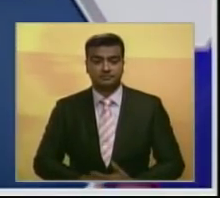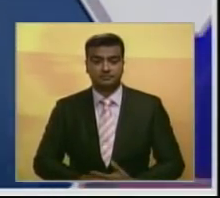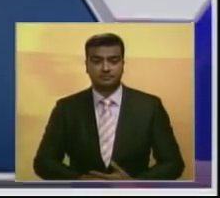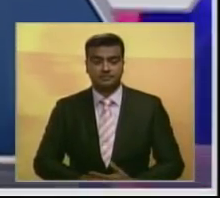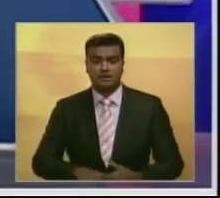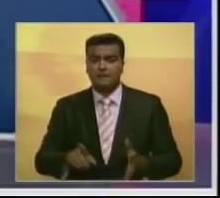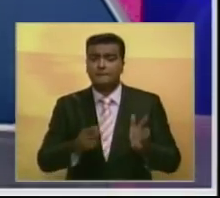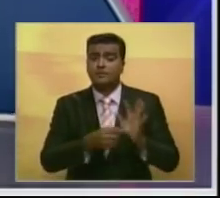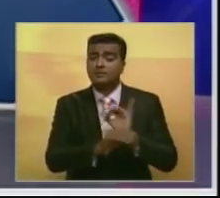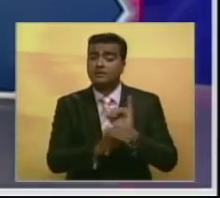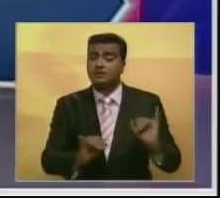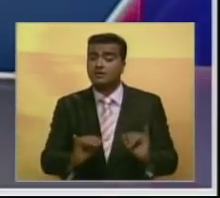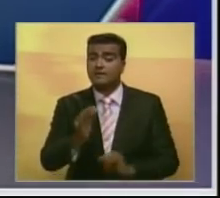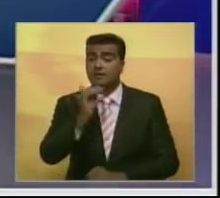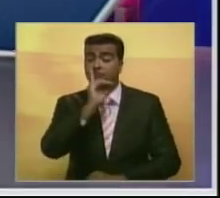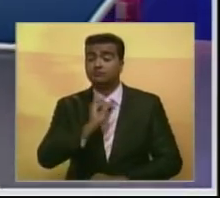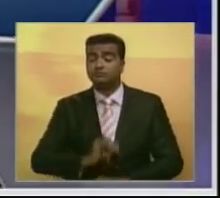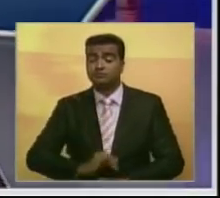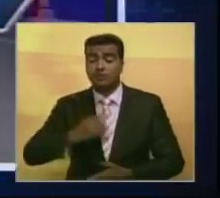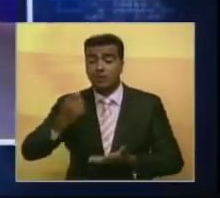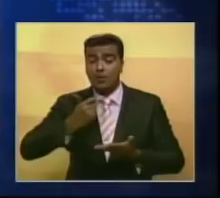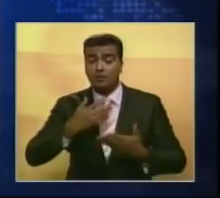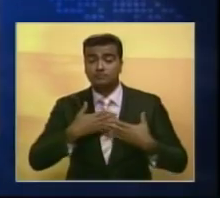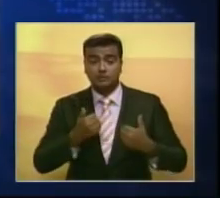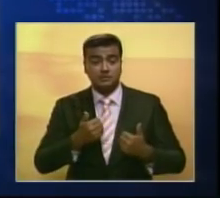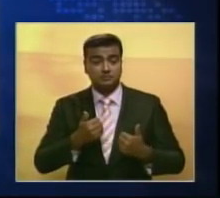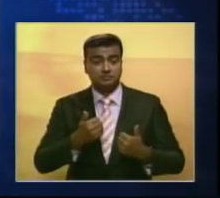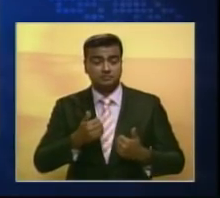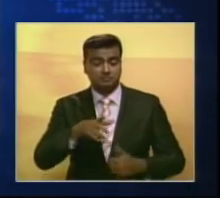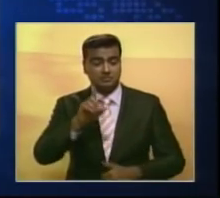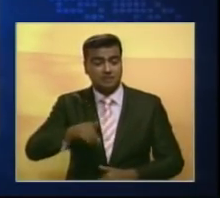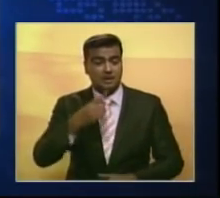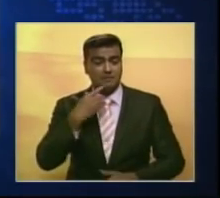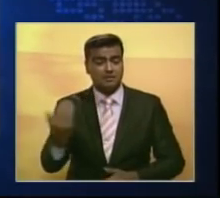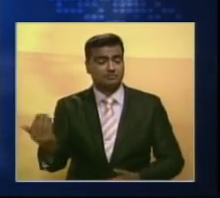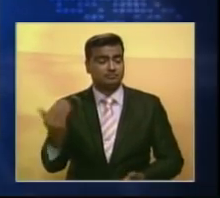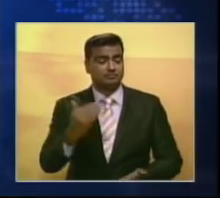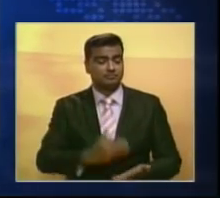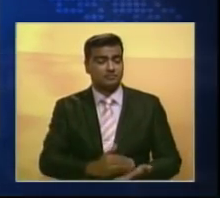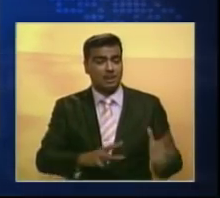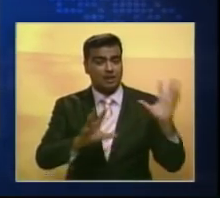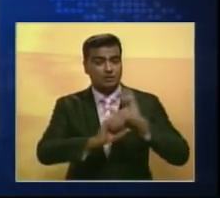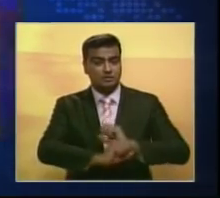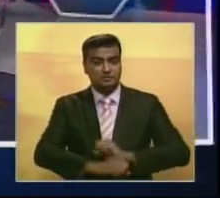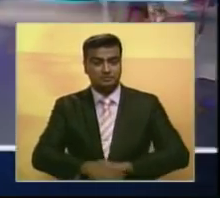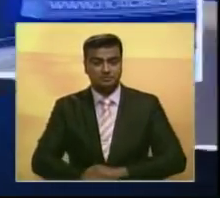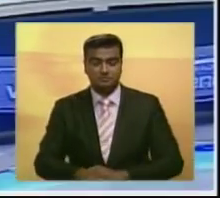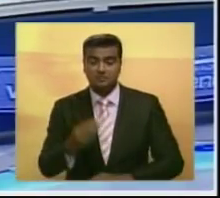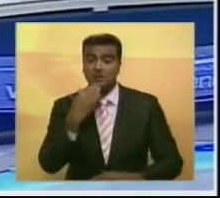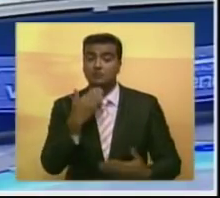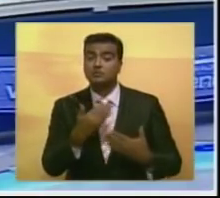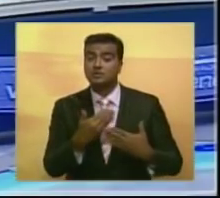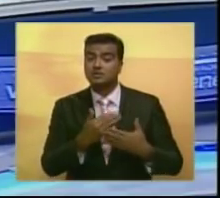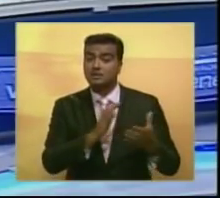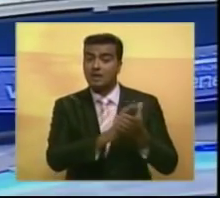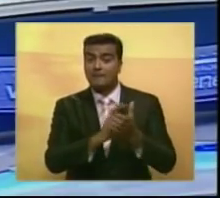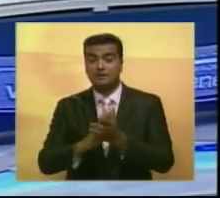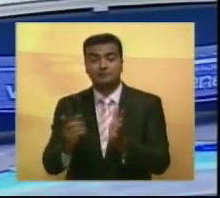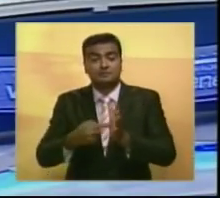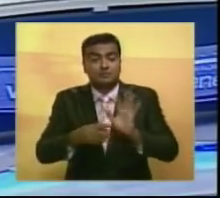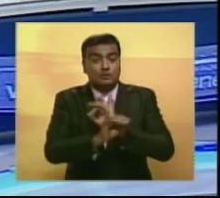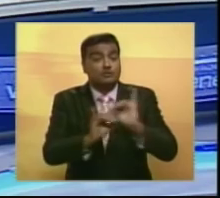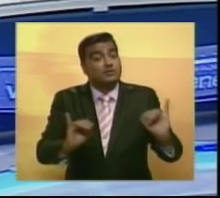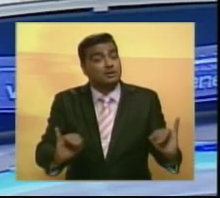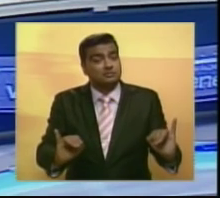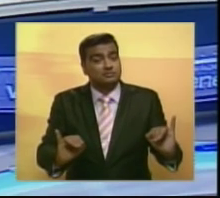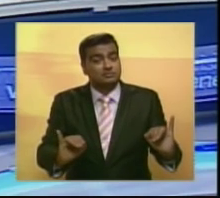vez más al final. Yo soy Federica Guzmán, que tengan buen provecho y nos vemos aquí en nuestra emisión estelar en Estrenos y Estrellas. Gracias, Federica, amigos, y de esta manera llegamos